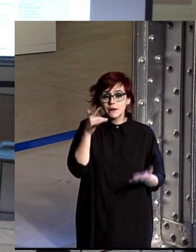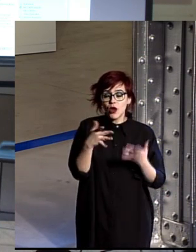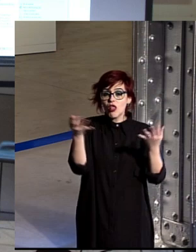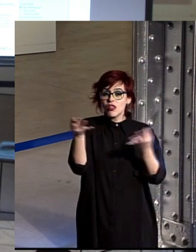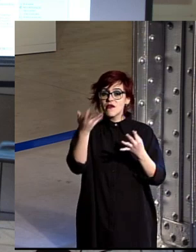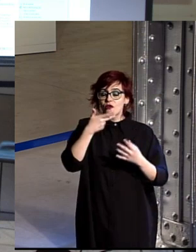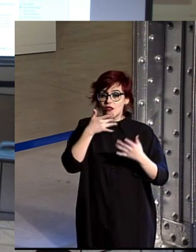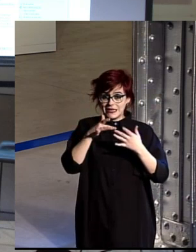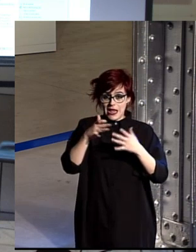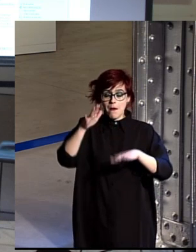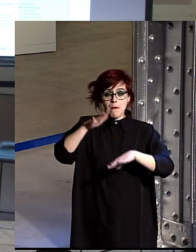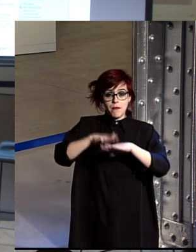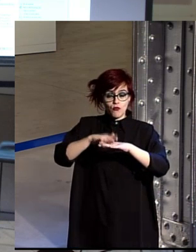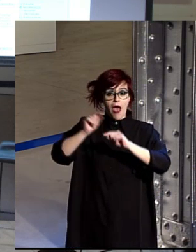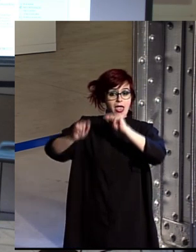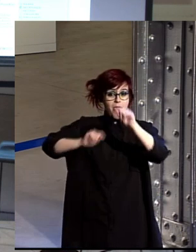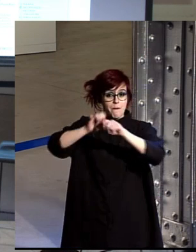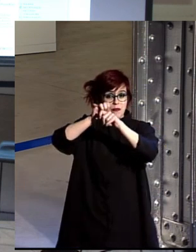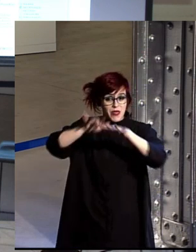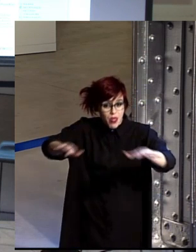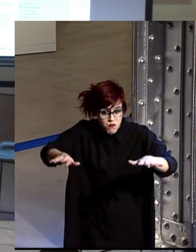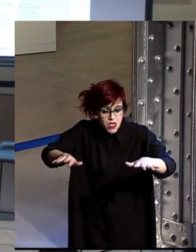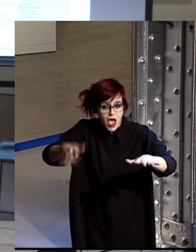vacuna, necesito una epidemia. Ébola, cada